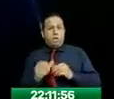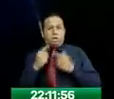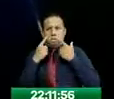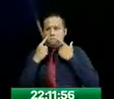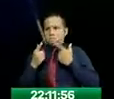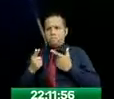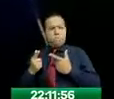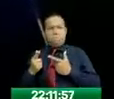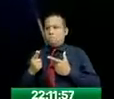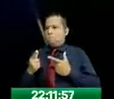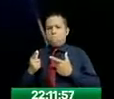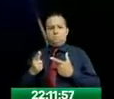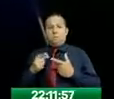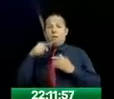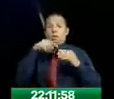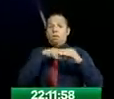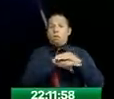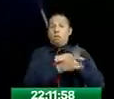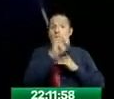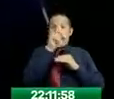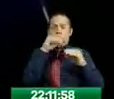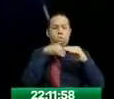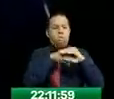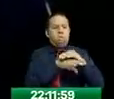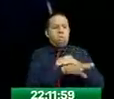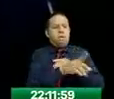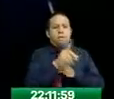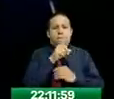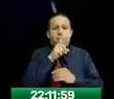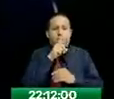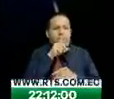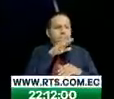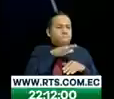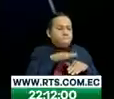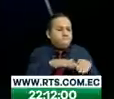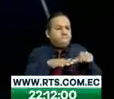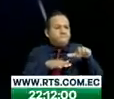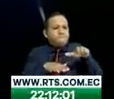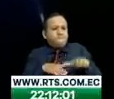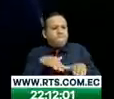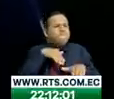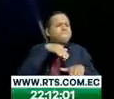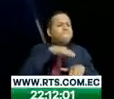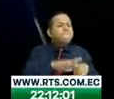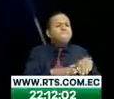dentro y sin hacer ruido. Y cuidadosamente